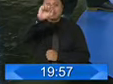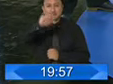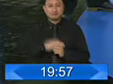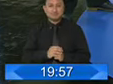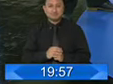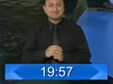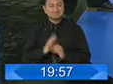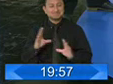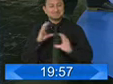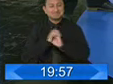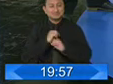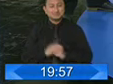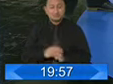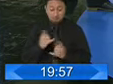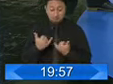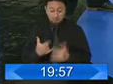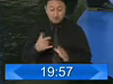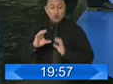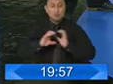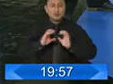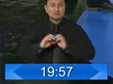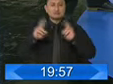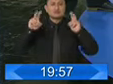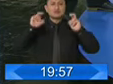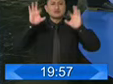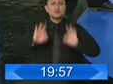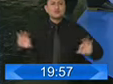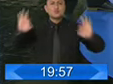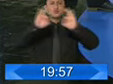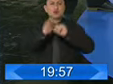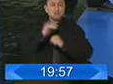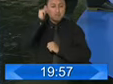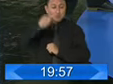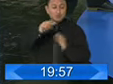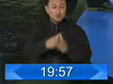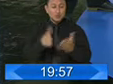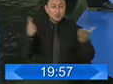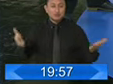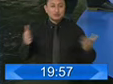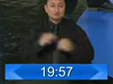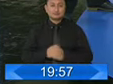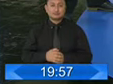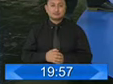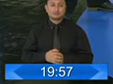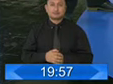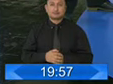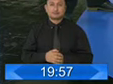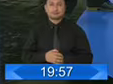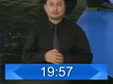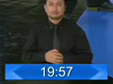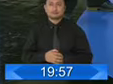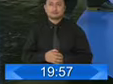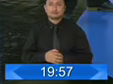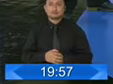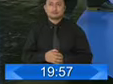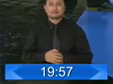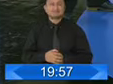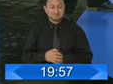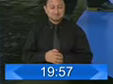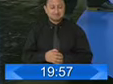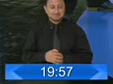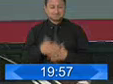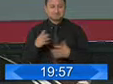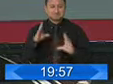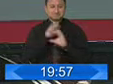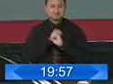noches, María Mercedes. Así vamos a comentarles cuáles son los principales temas que publica Diario El Comercio en su edición de este día sábado, María Fernanda. Así es, Javier. Muy